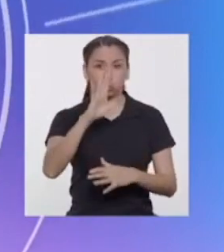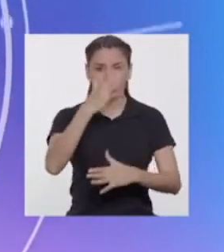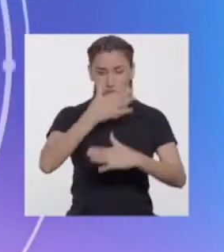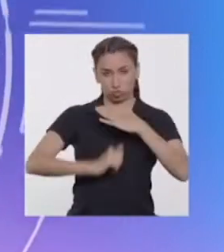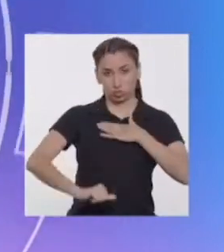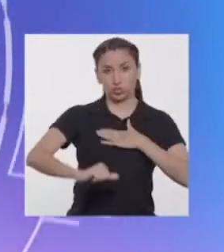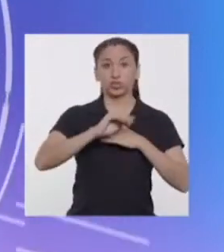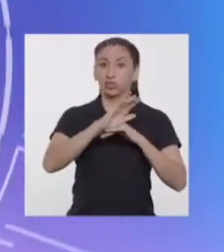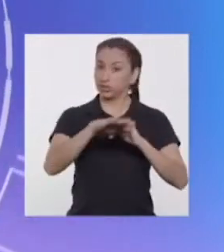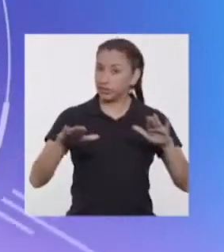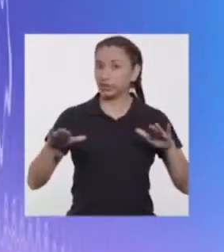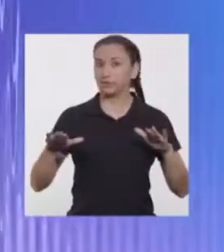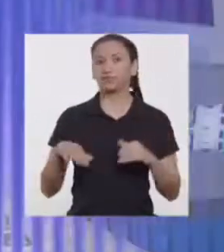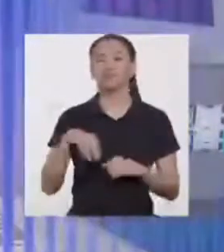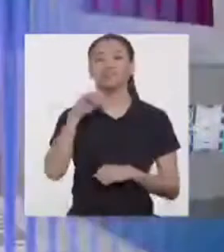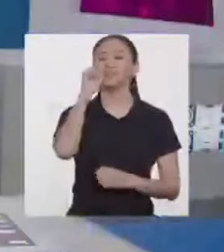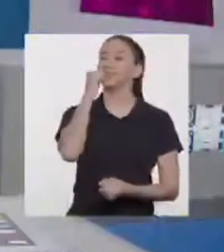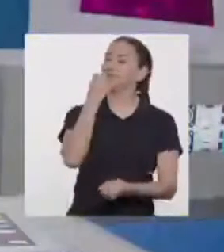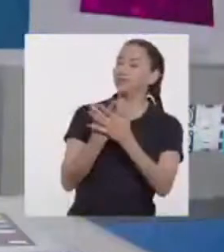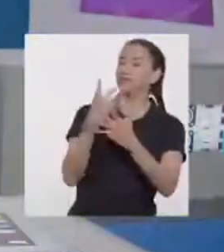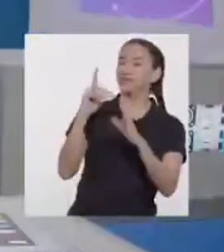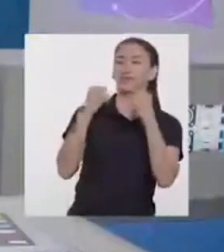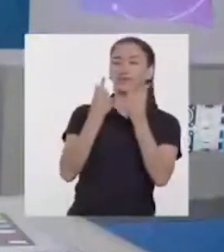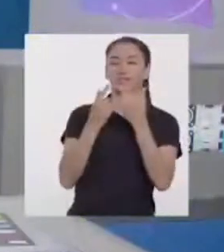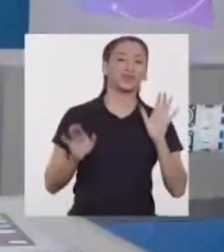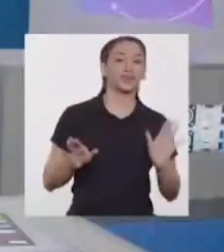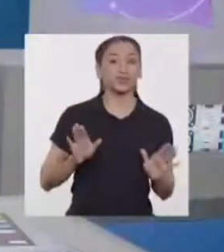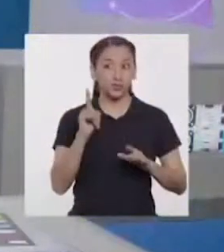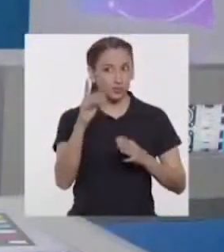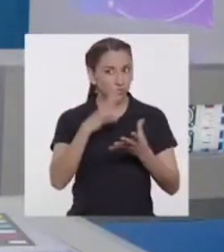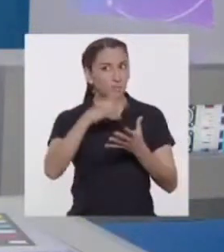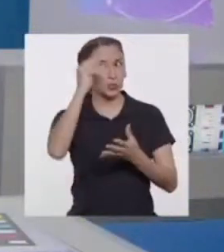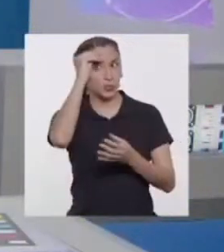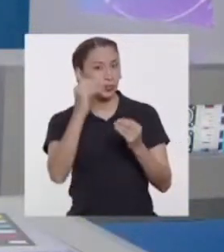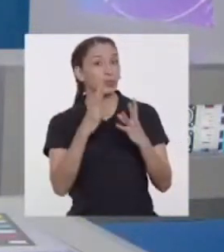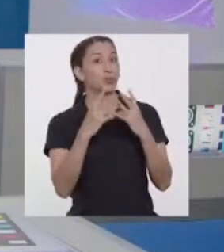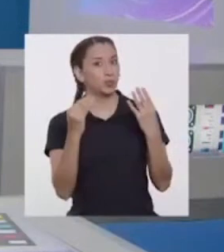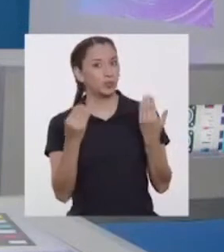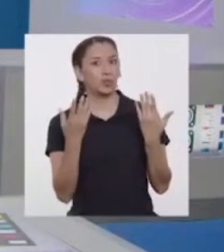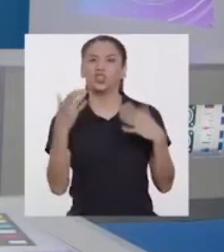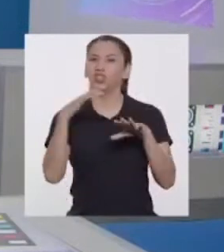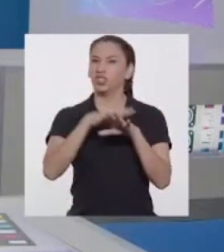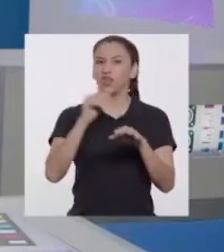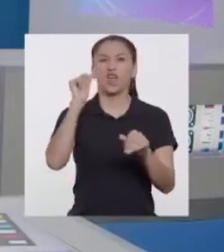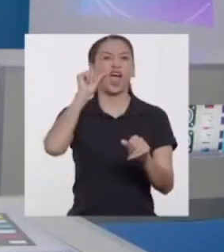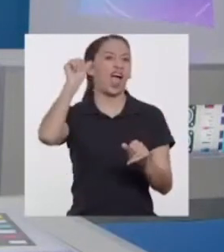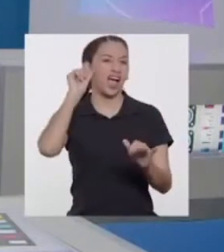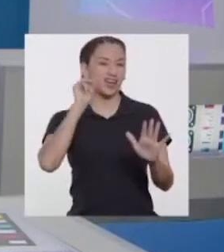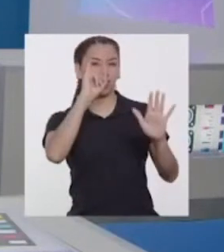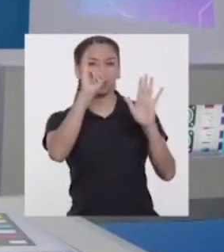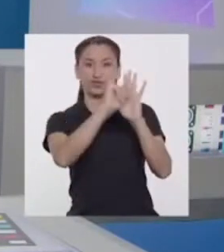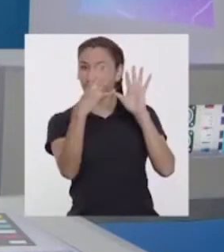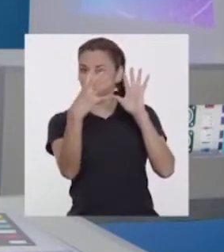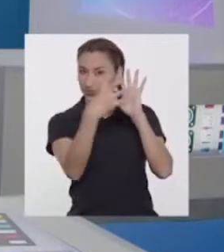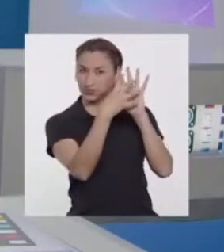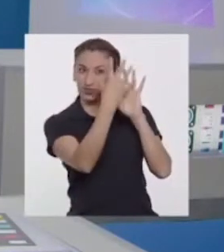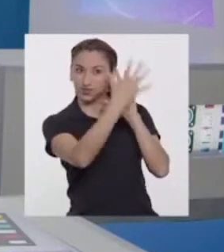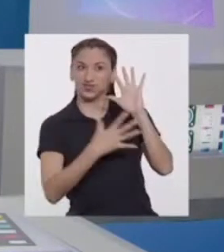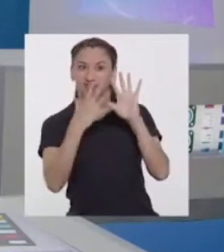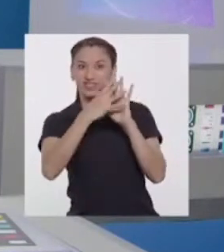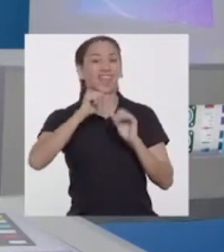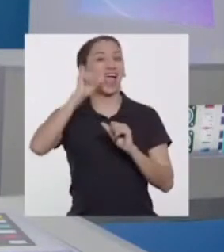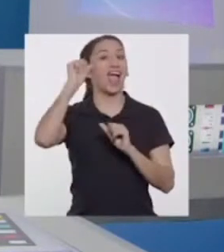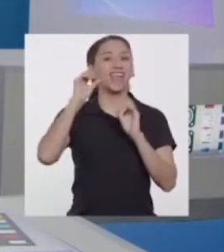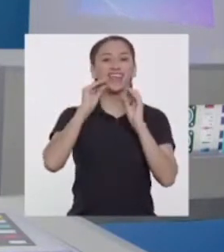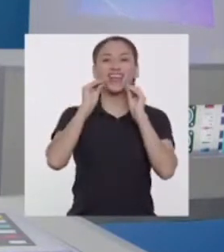sus hijos. ¡Bien, equipo pingüino! Han aprendido mucho gracias al afiche que elaboró el equipo Armadillo